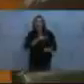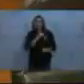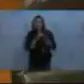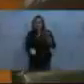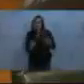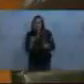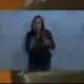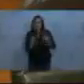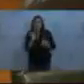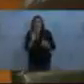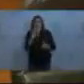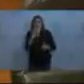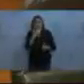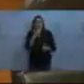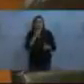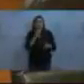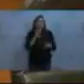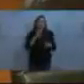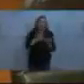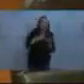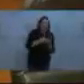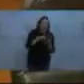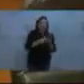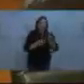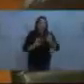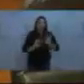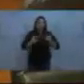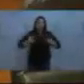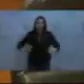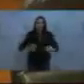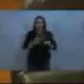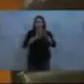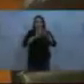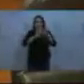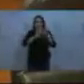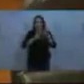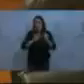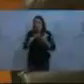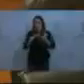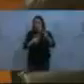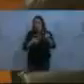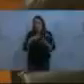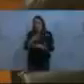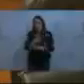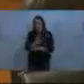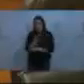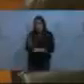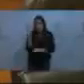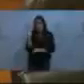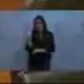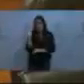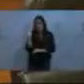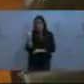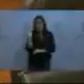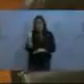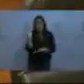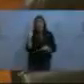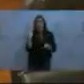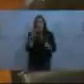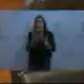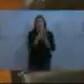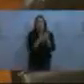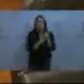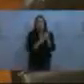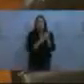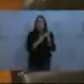o conocimientos o técnicas relacionadas con la plaza que se convoca. Recientemente se ha introducido una modificación